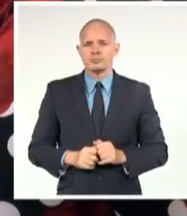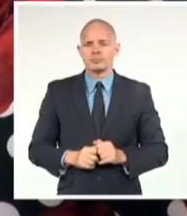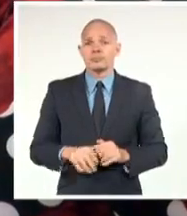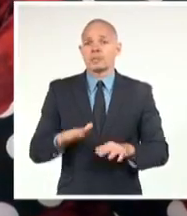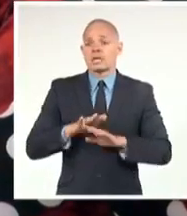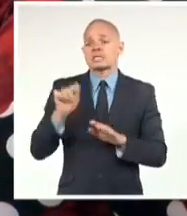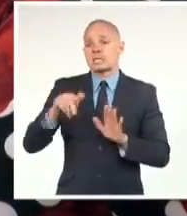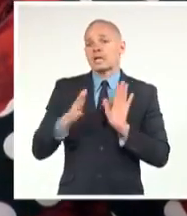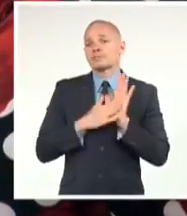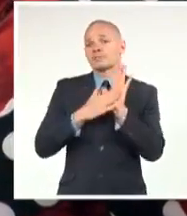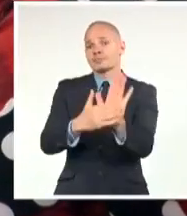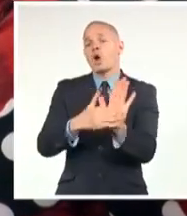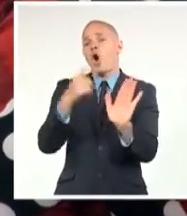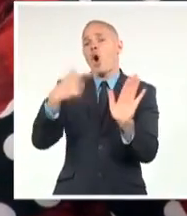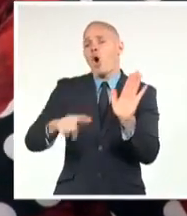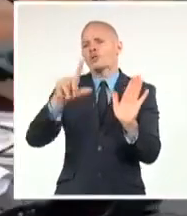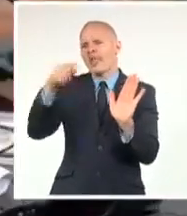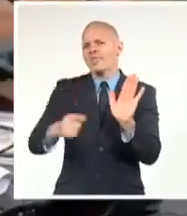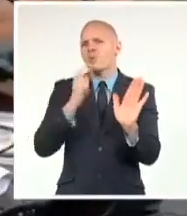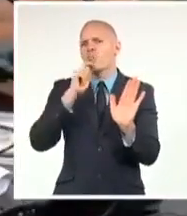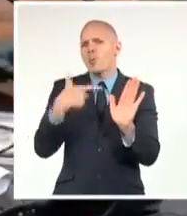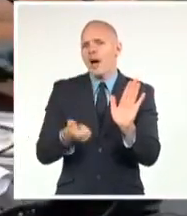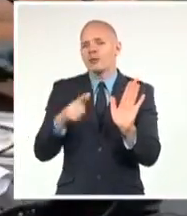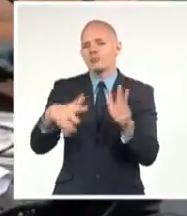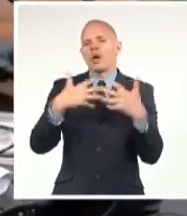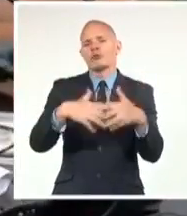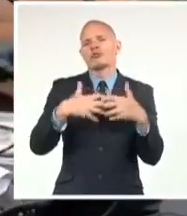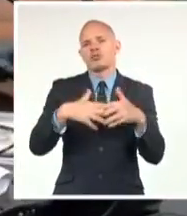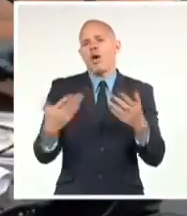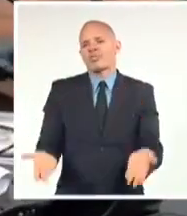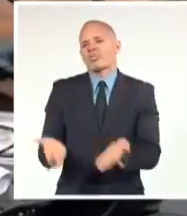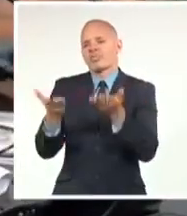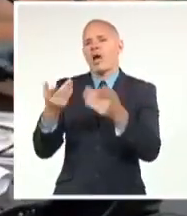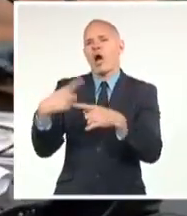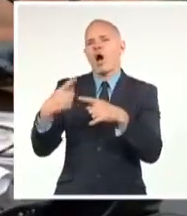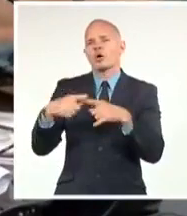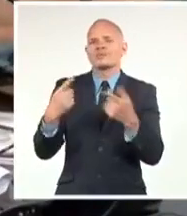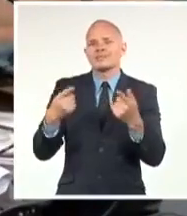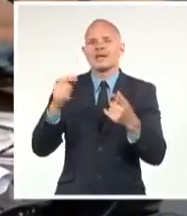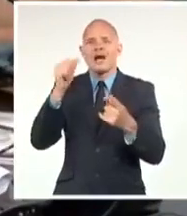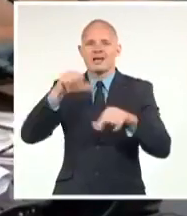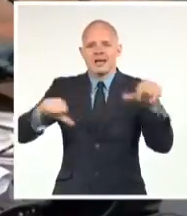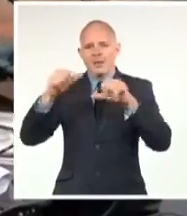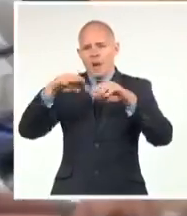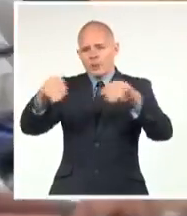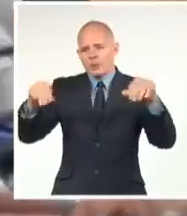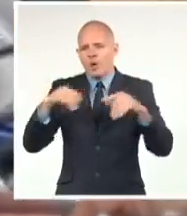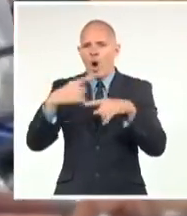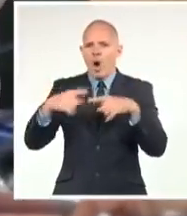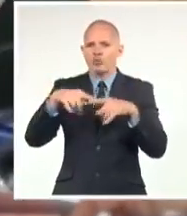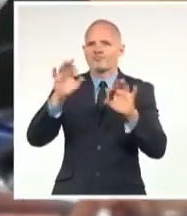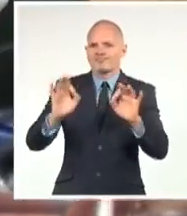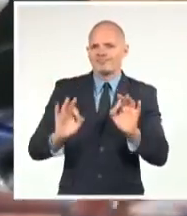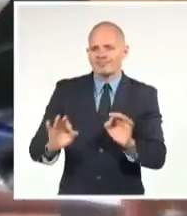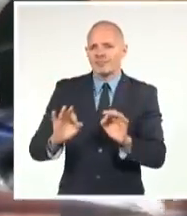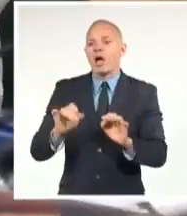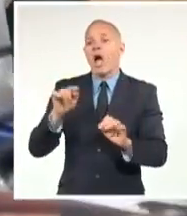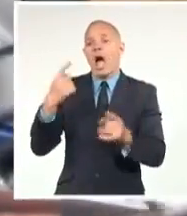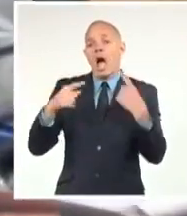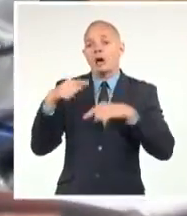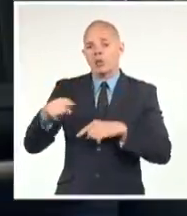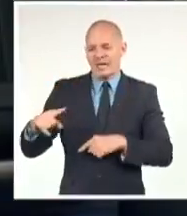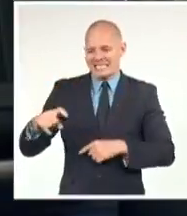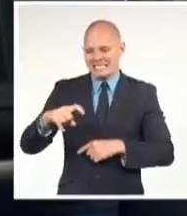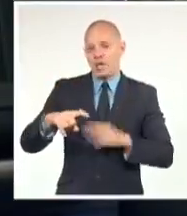fueron presentados los decretos leyes de la producción, desarrollo y uso de los biofertilizantes, bioestimulantes y bioplaguicidas de